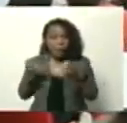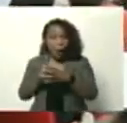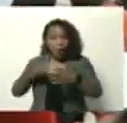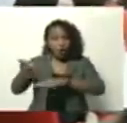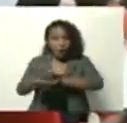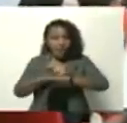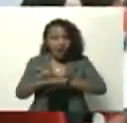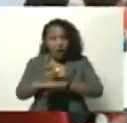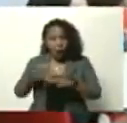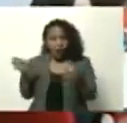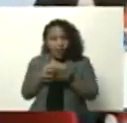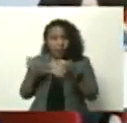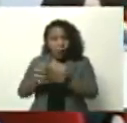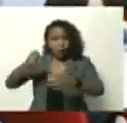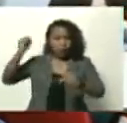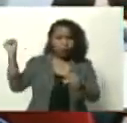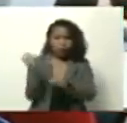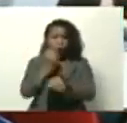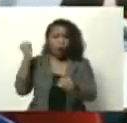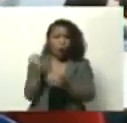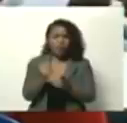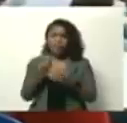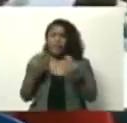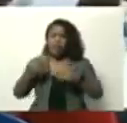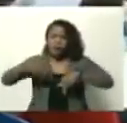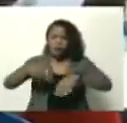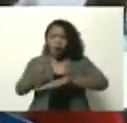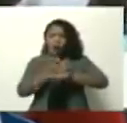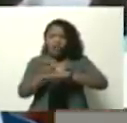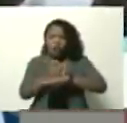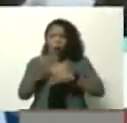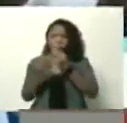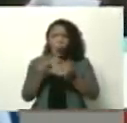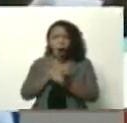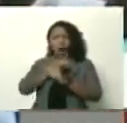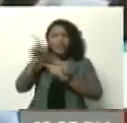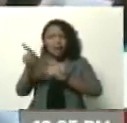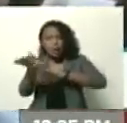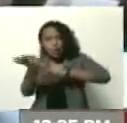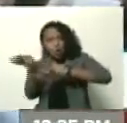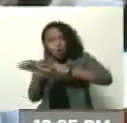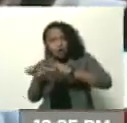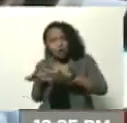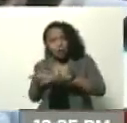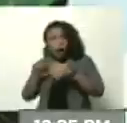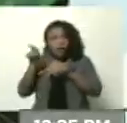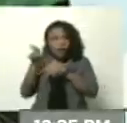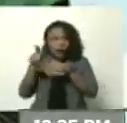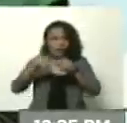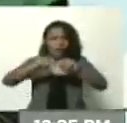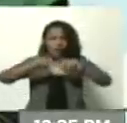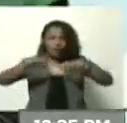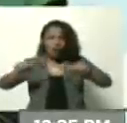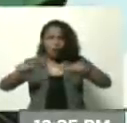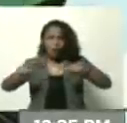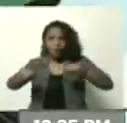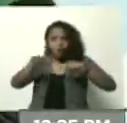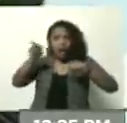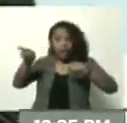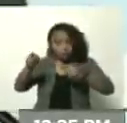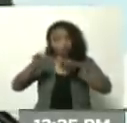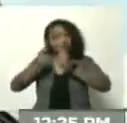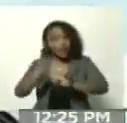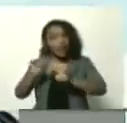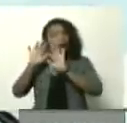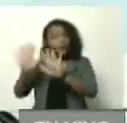su equipo de trabajo tanto en la Gobernación como allá en el municipio en el territorio de eso se